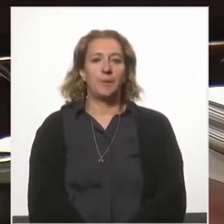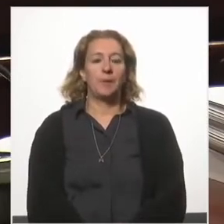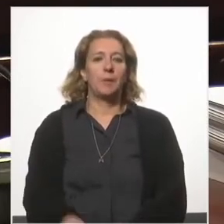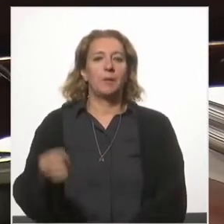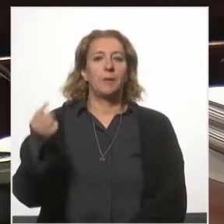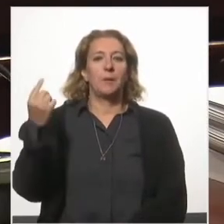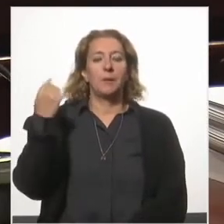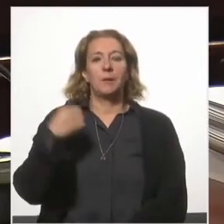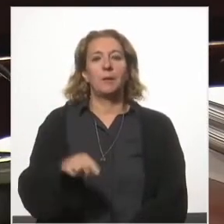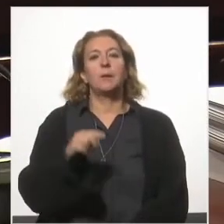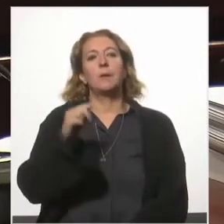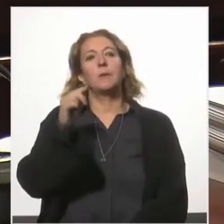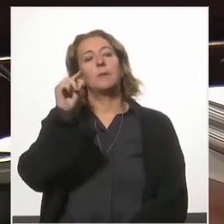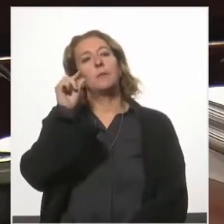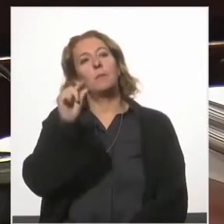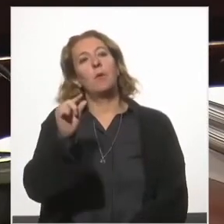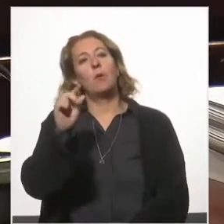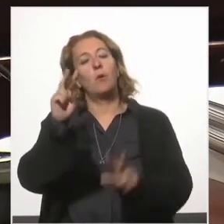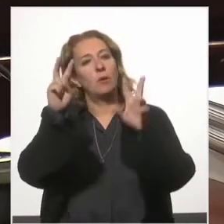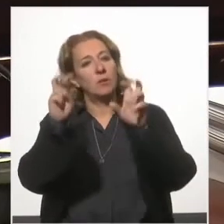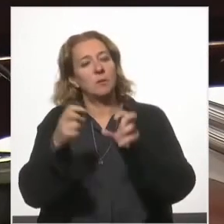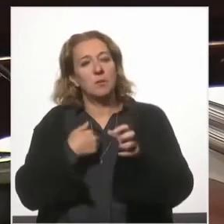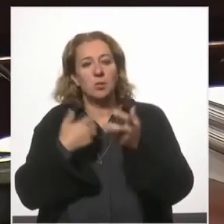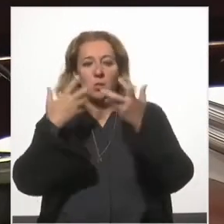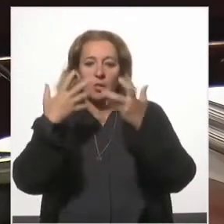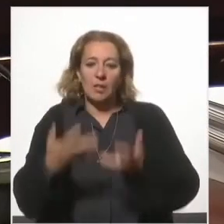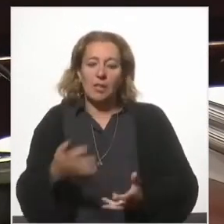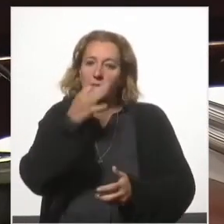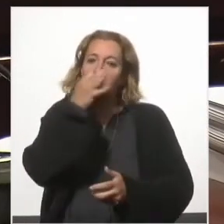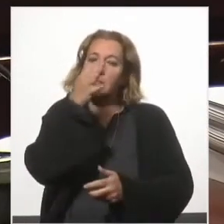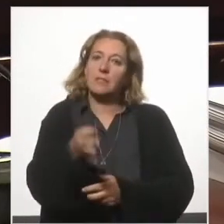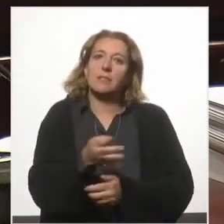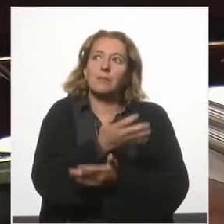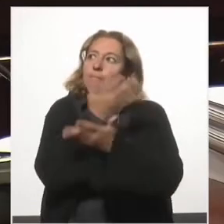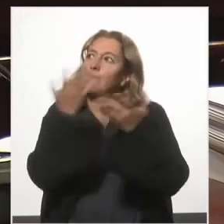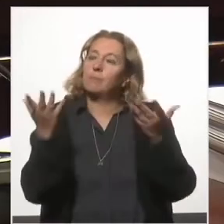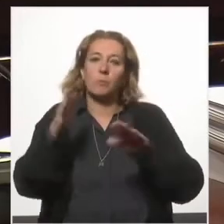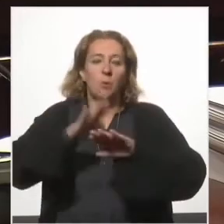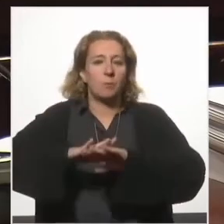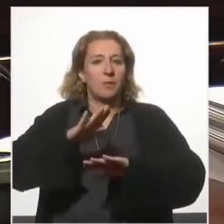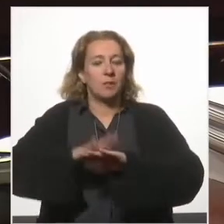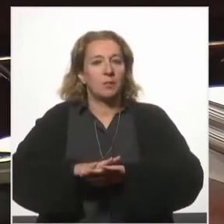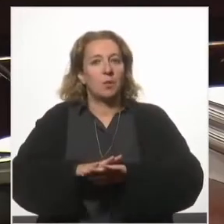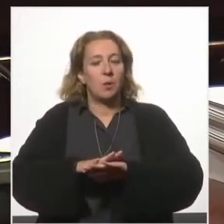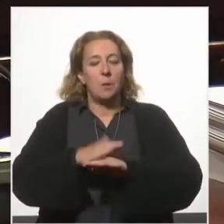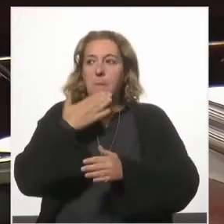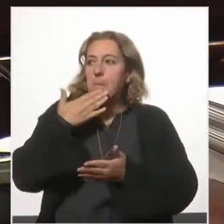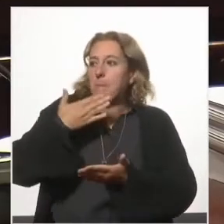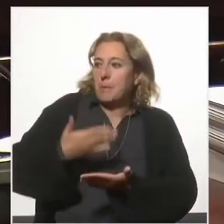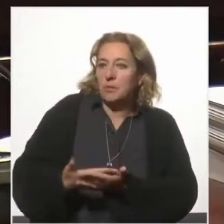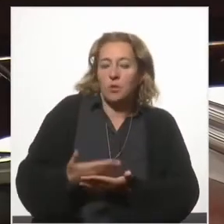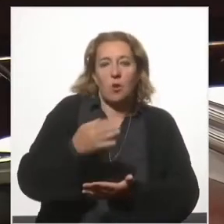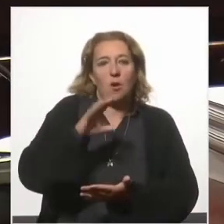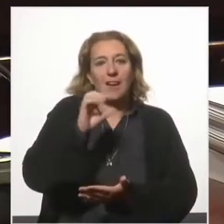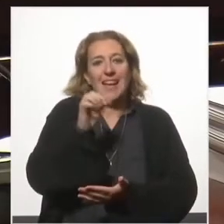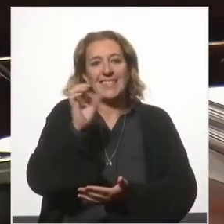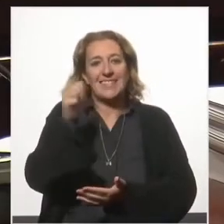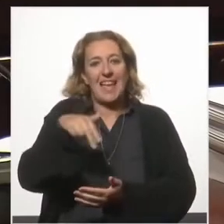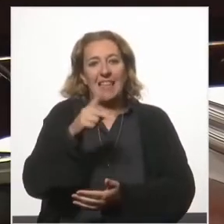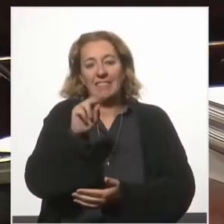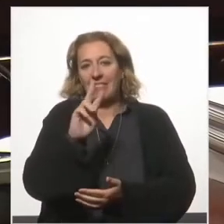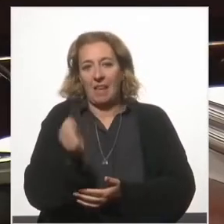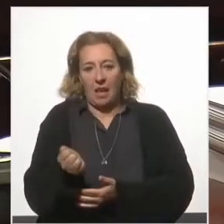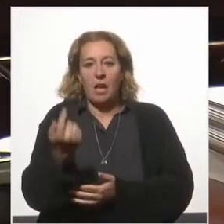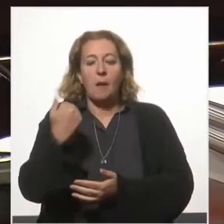Entrando un poco en tema, yo querría decir que en algún momento me dio la impresión que Casandra, el